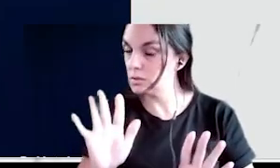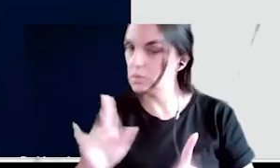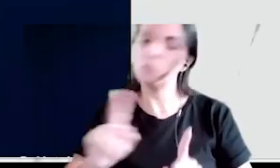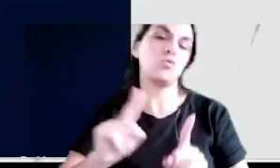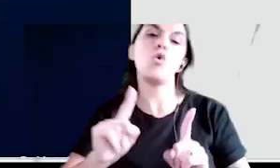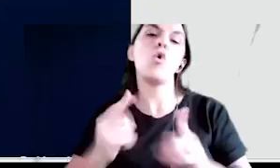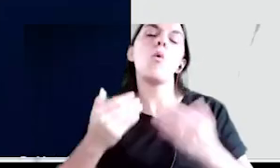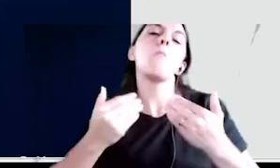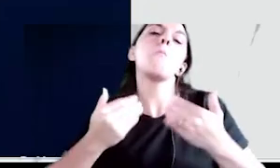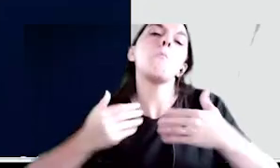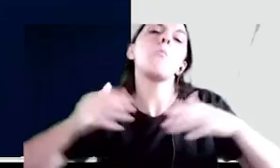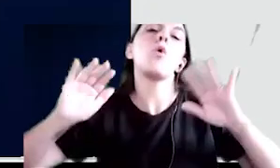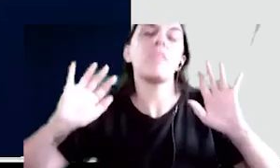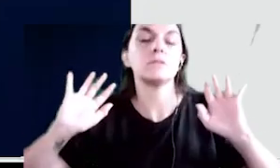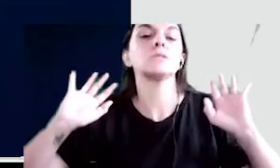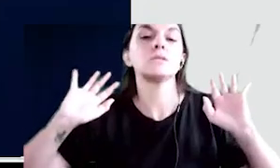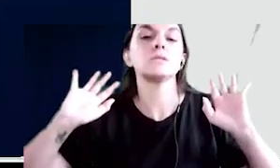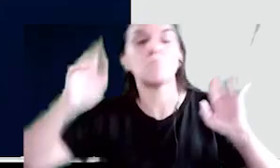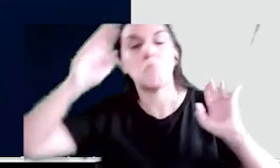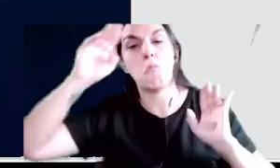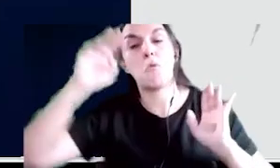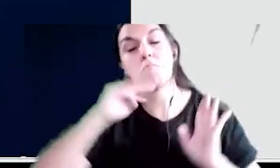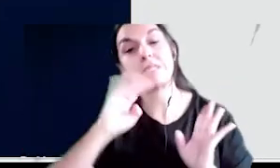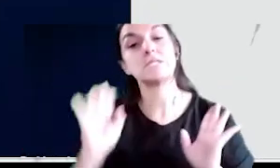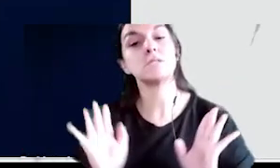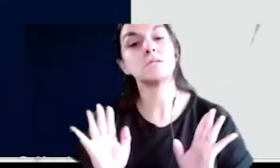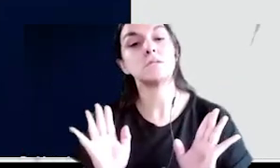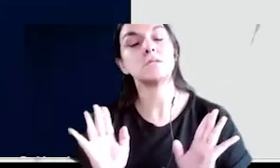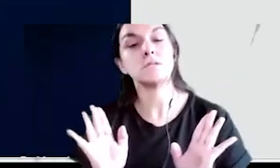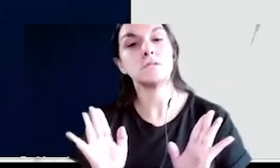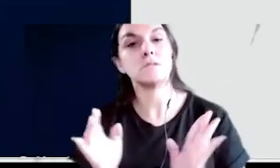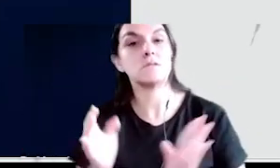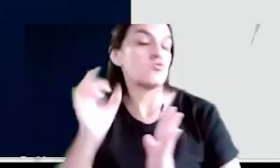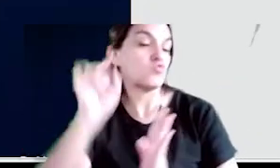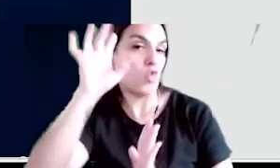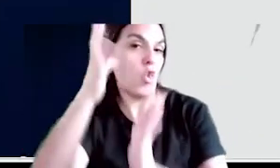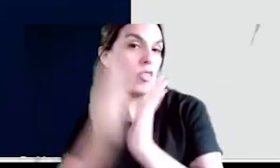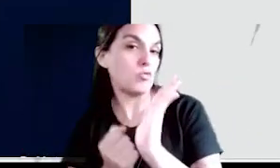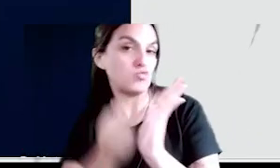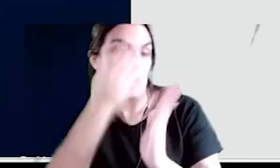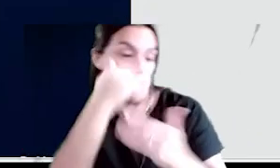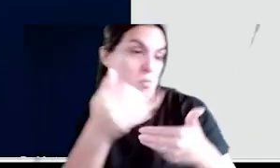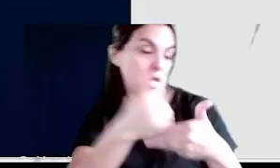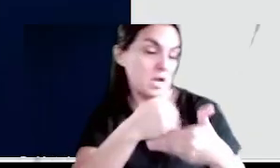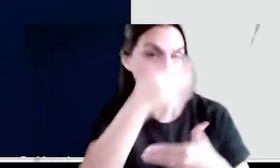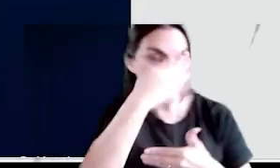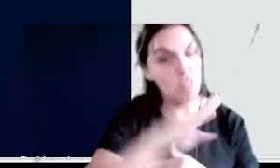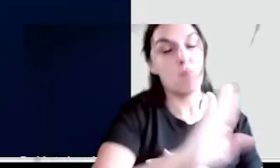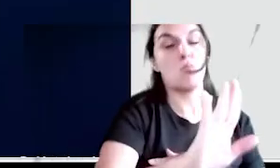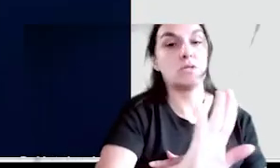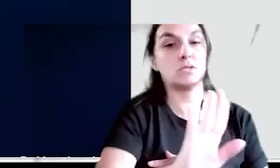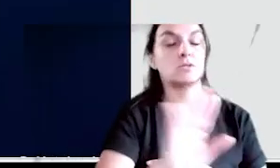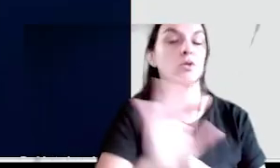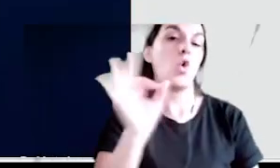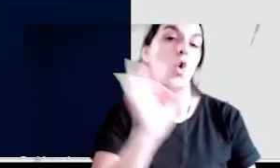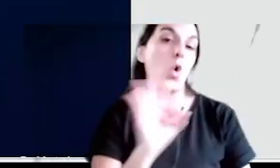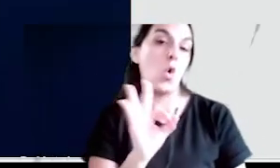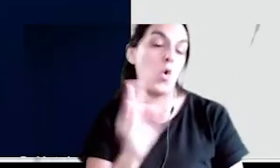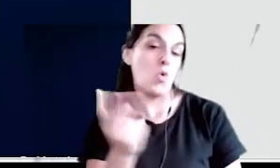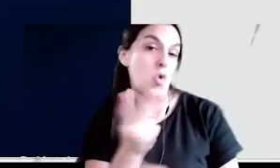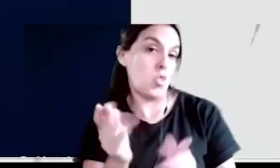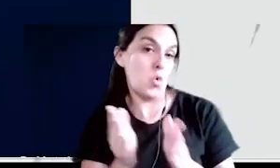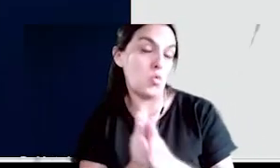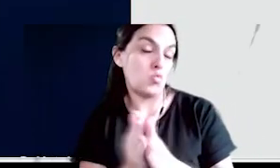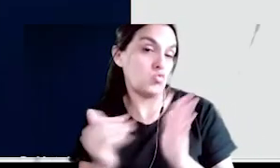podés hacerlo mensualmente, las deducciones solamente y después los ingresos, o hacerlo como lo